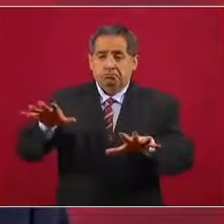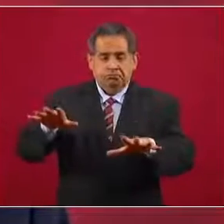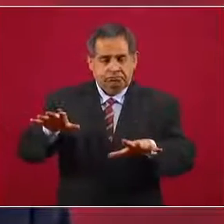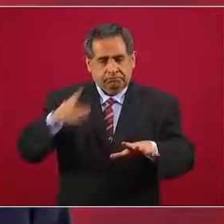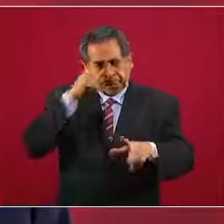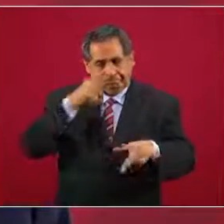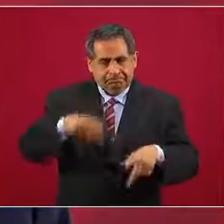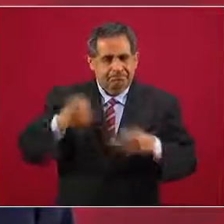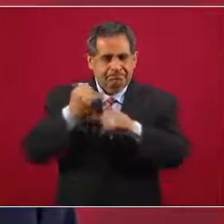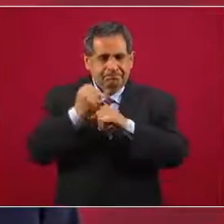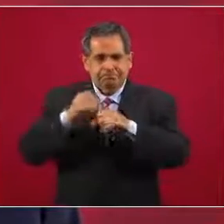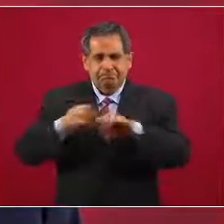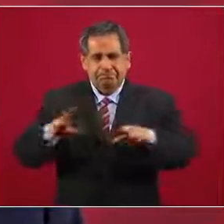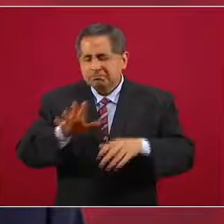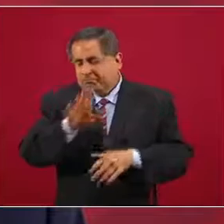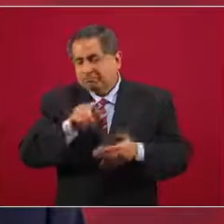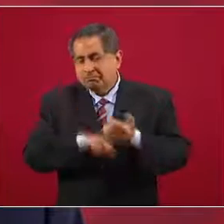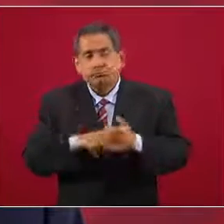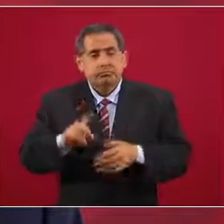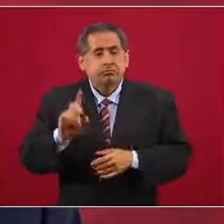supuestamente lo subieron el domingo,